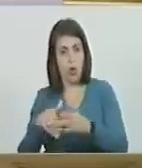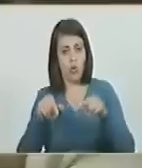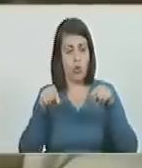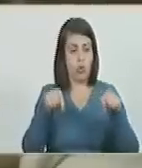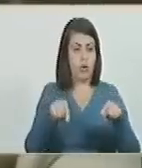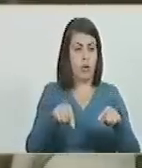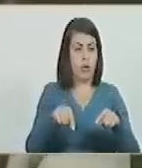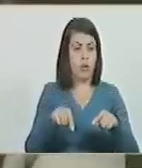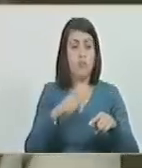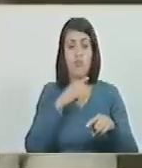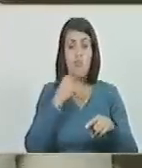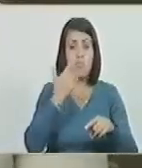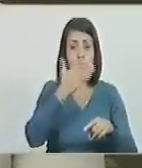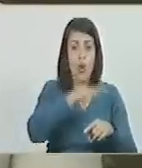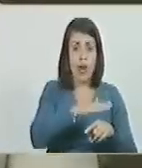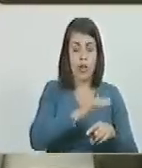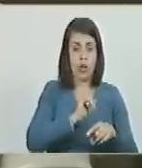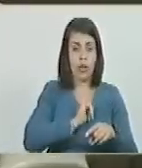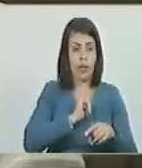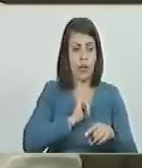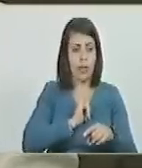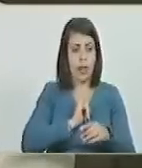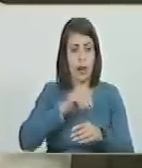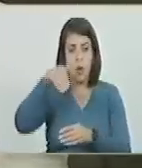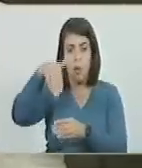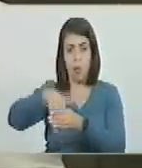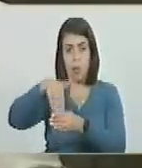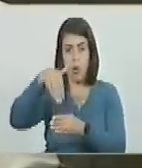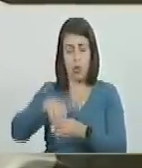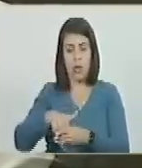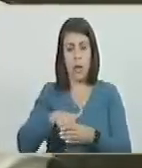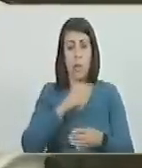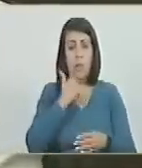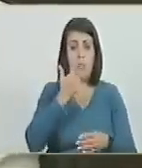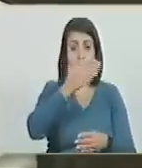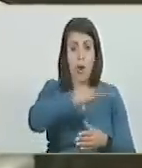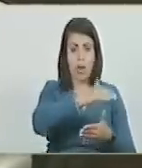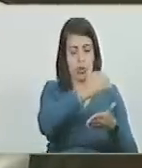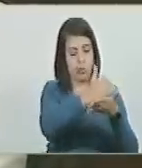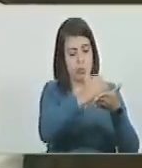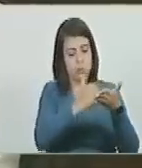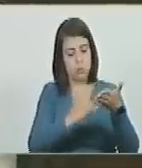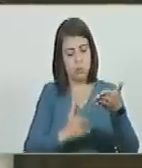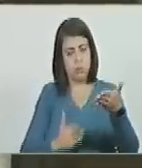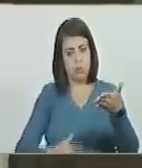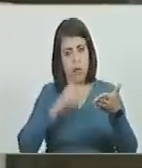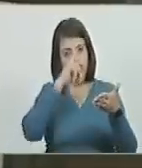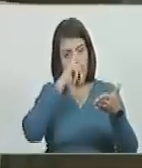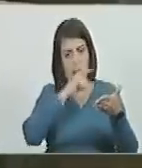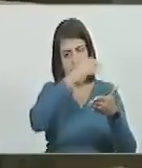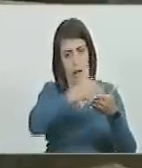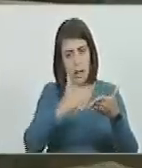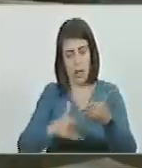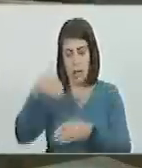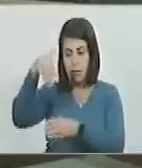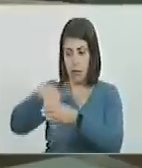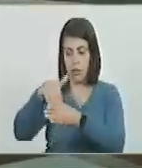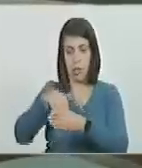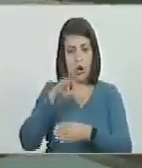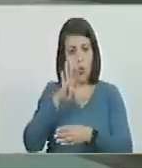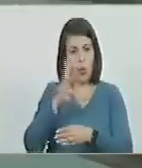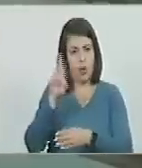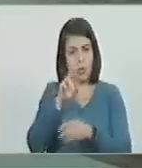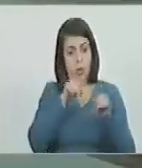votaban, porque curiosamente la tasa de mortalidad los años que había elecciones en la llamada Cuarta